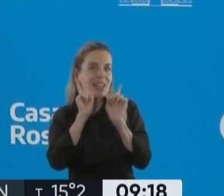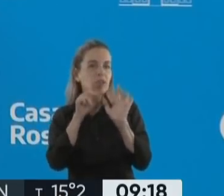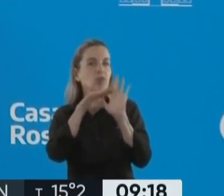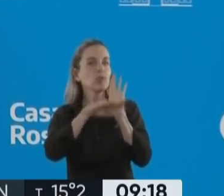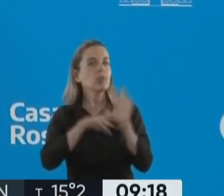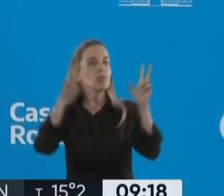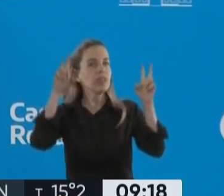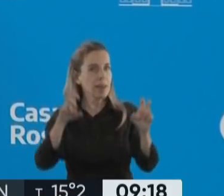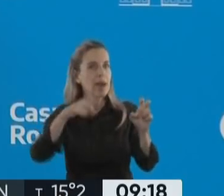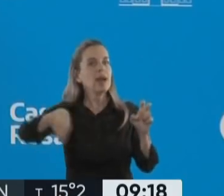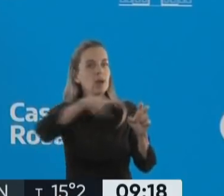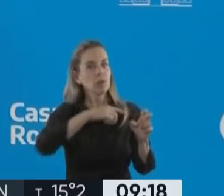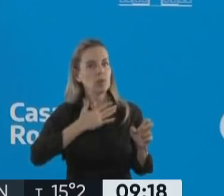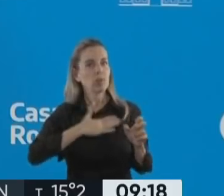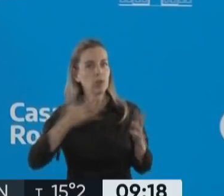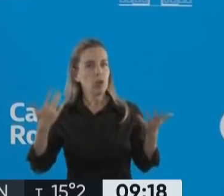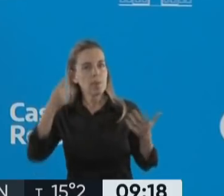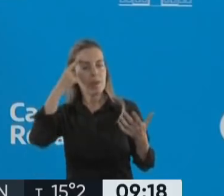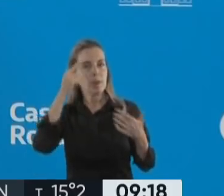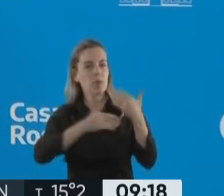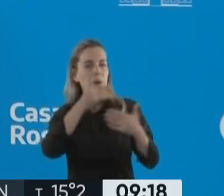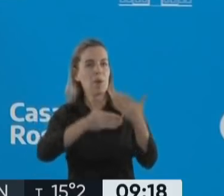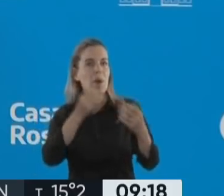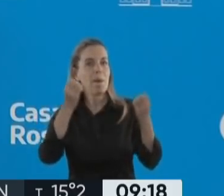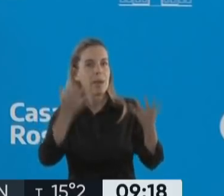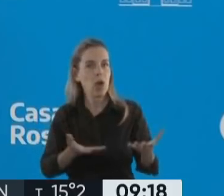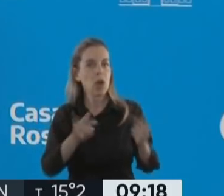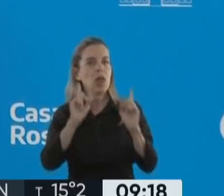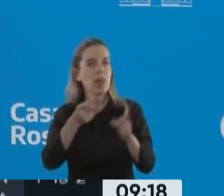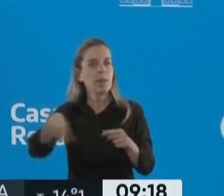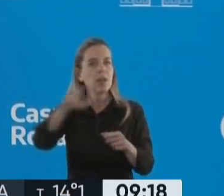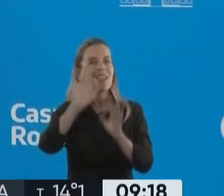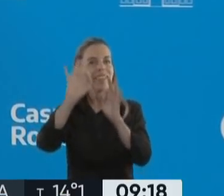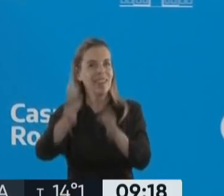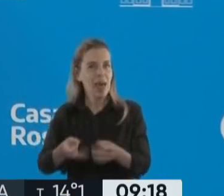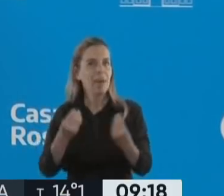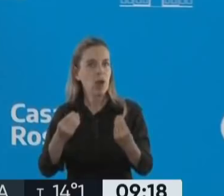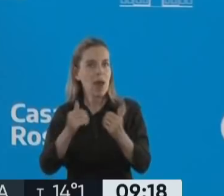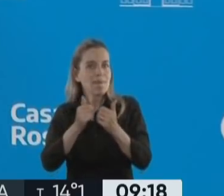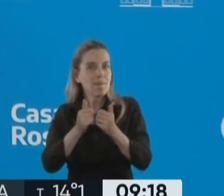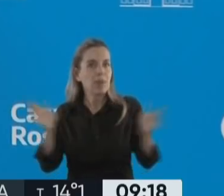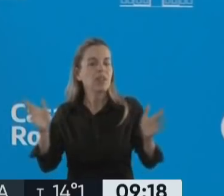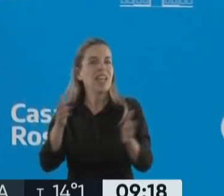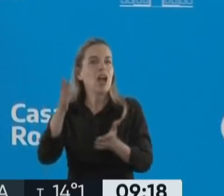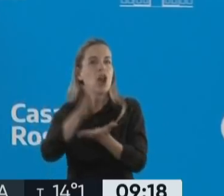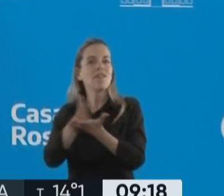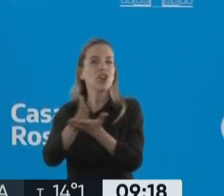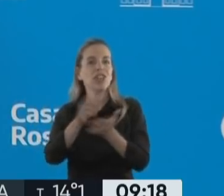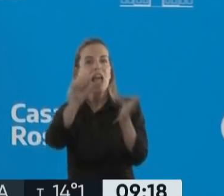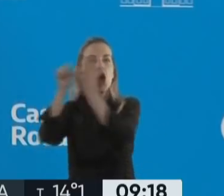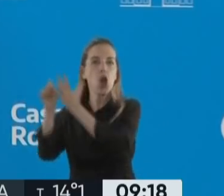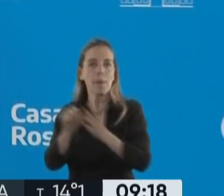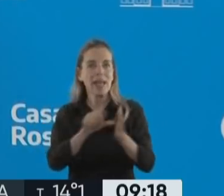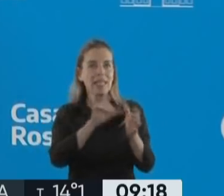que nos tiene realmente entusiasmados y sentimos que está surtiendo su efecto. También saben que con la apertura de las fronteras comenzó el